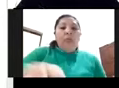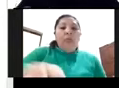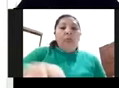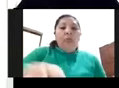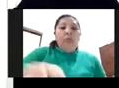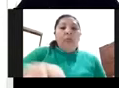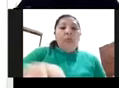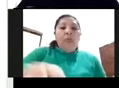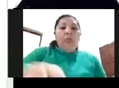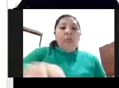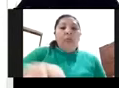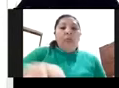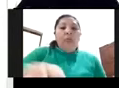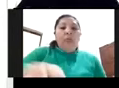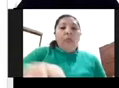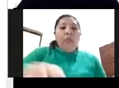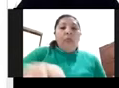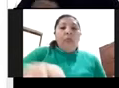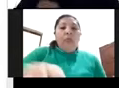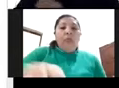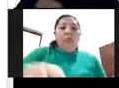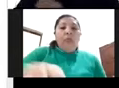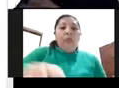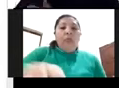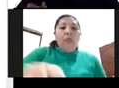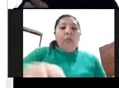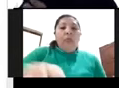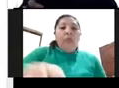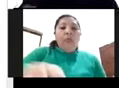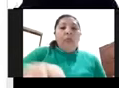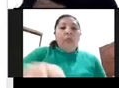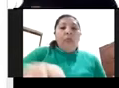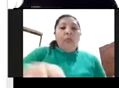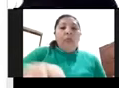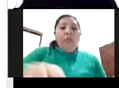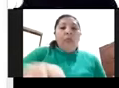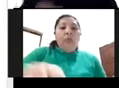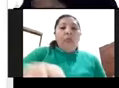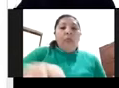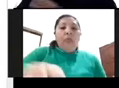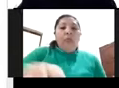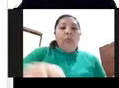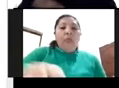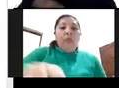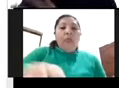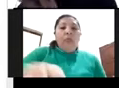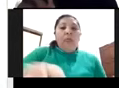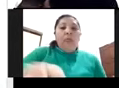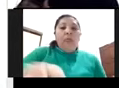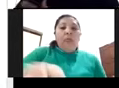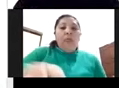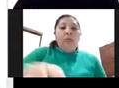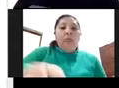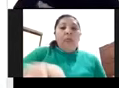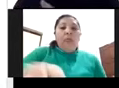el gasto presupuestario. Y cuando voy a programar el gasto presupuestario, esto está vinculado estrictamente con la programación